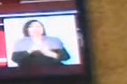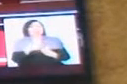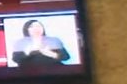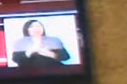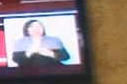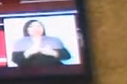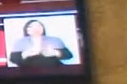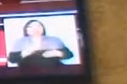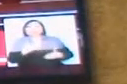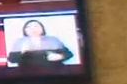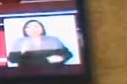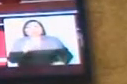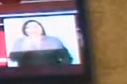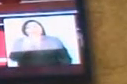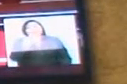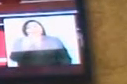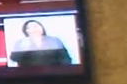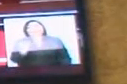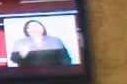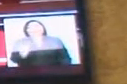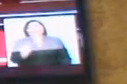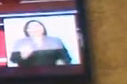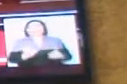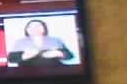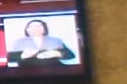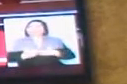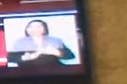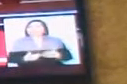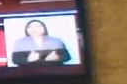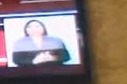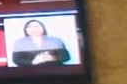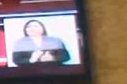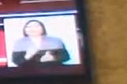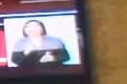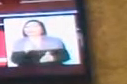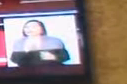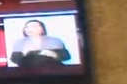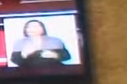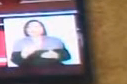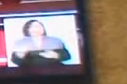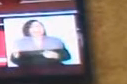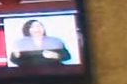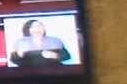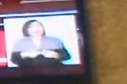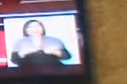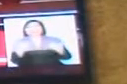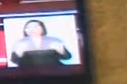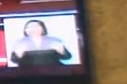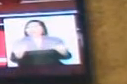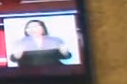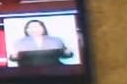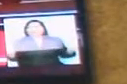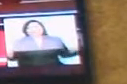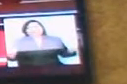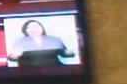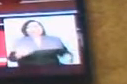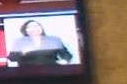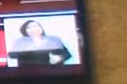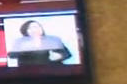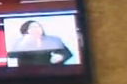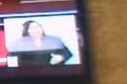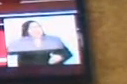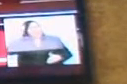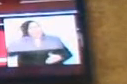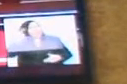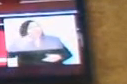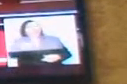aquello que puede mejorarse y emprender aquello que no se ha realizado hasta ahora. Sabemos que para